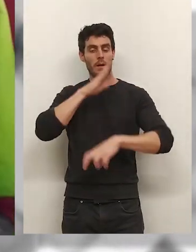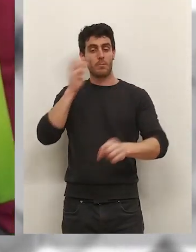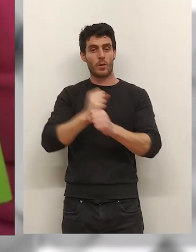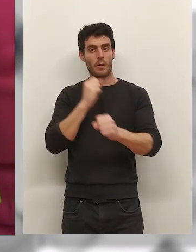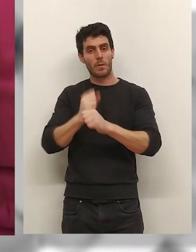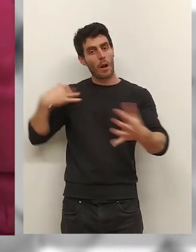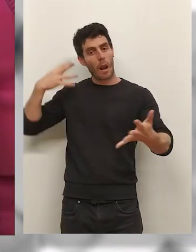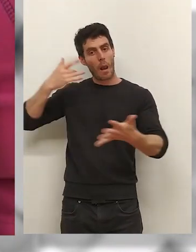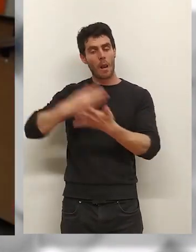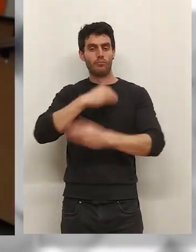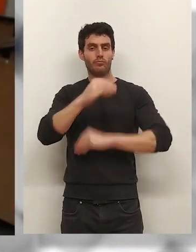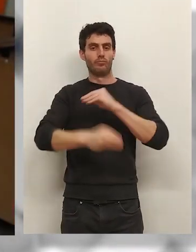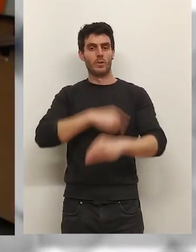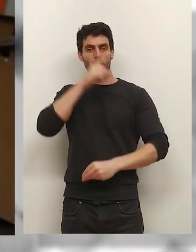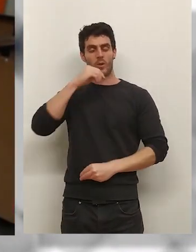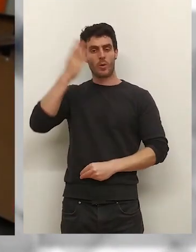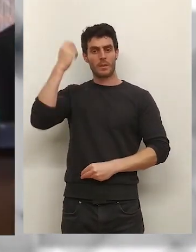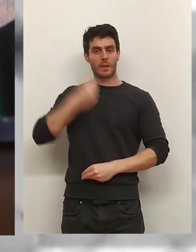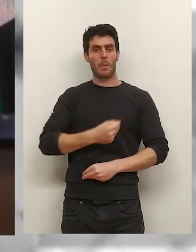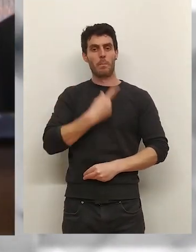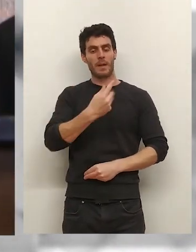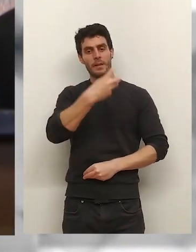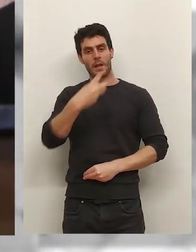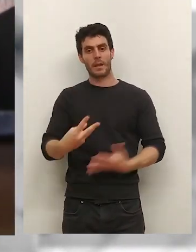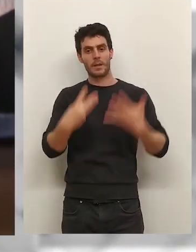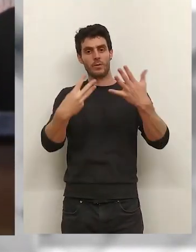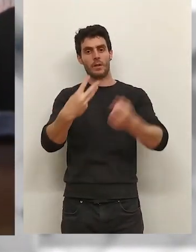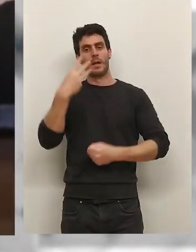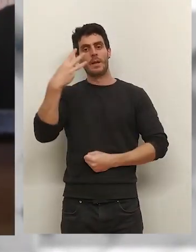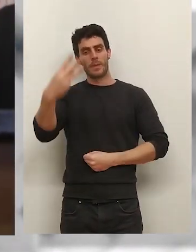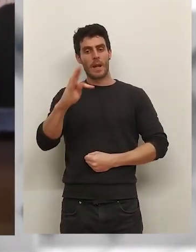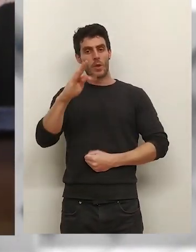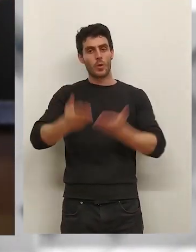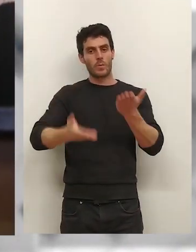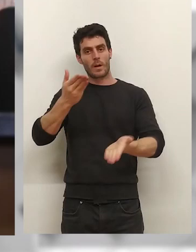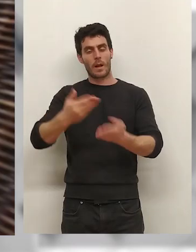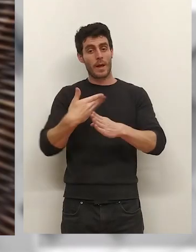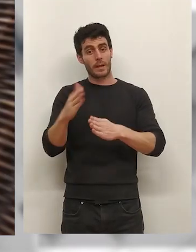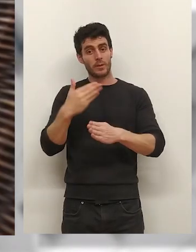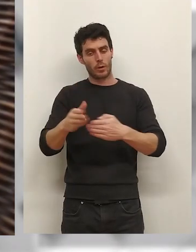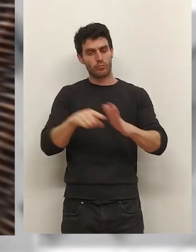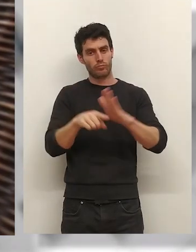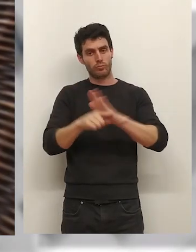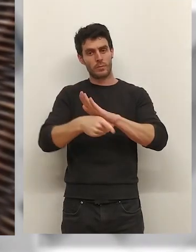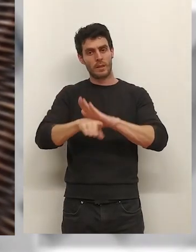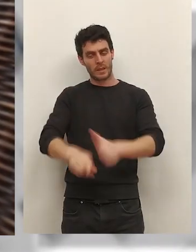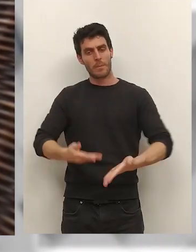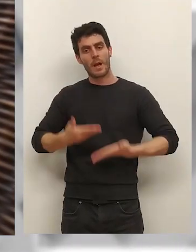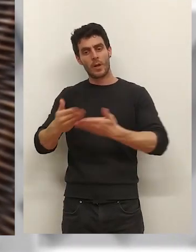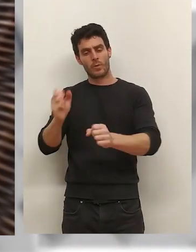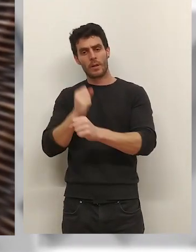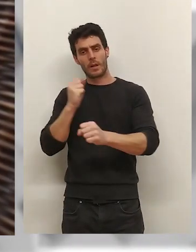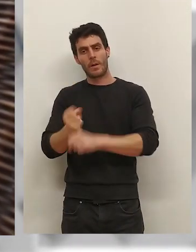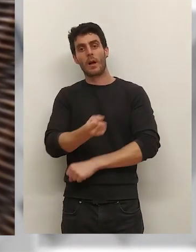el trabajo realizado. El año pasado gestionó 1.383 toneladas de residuos y ayudó a encontrar un empleo